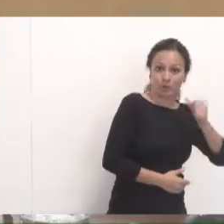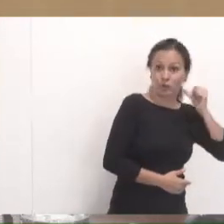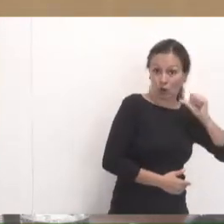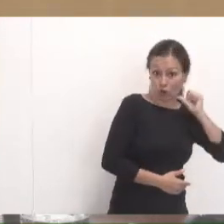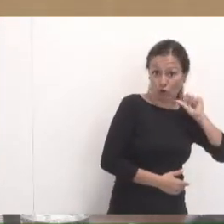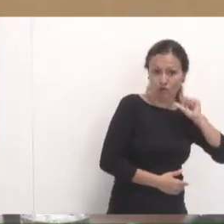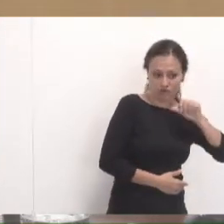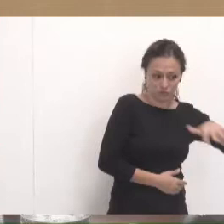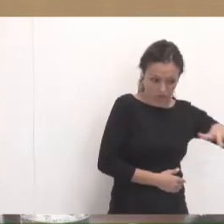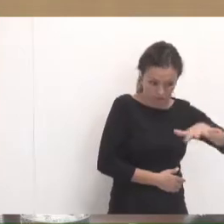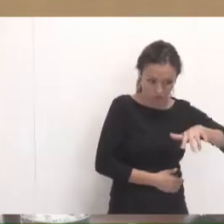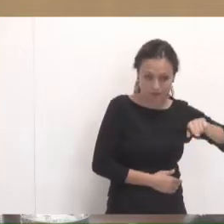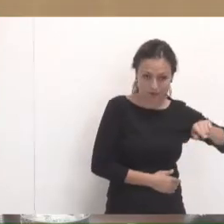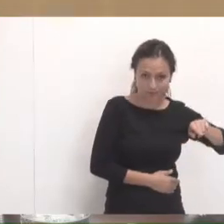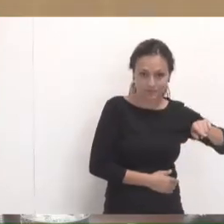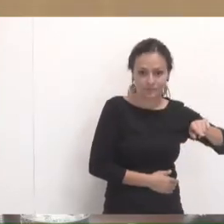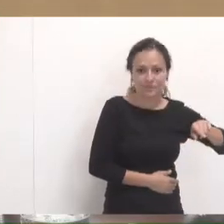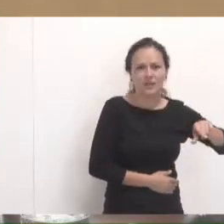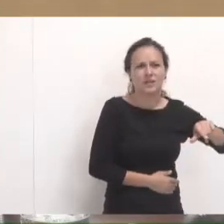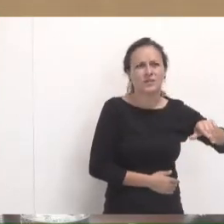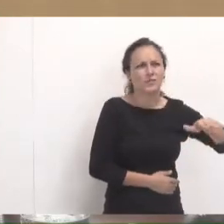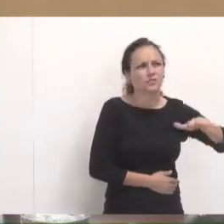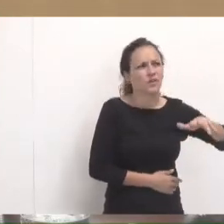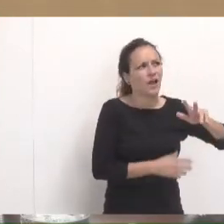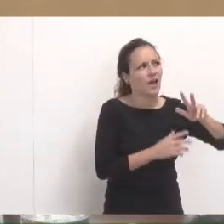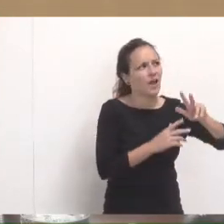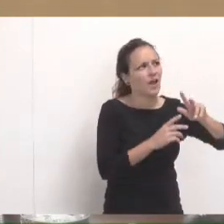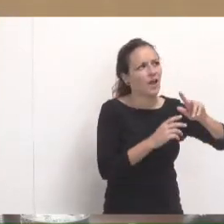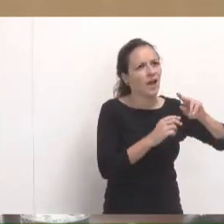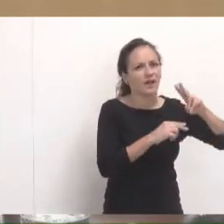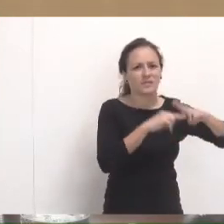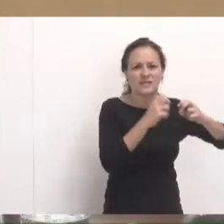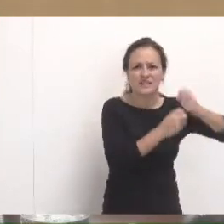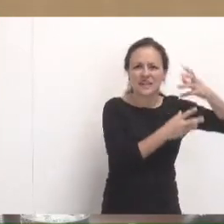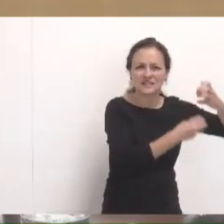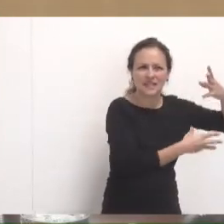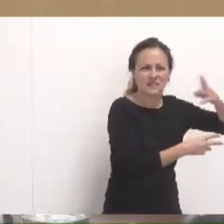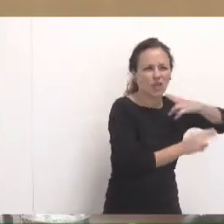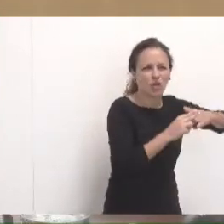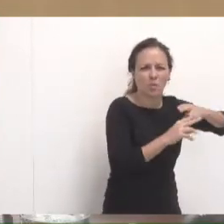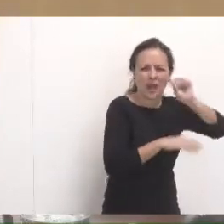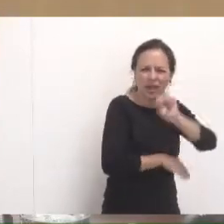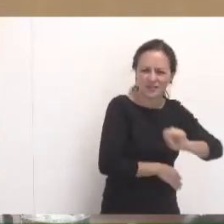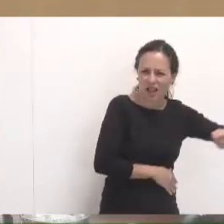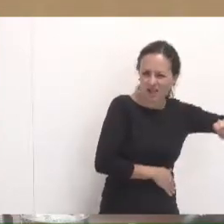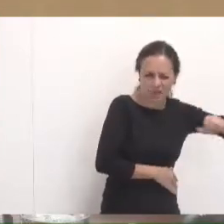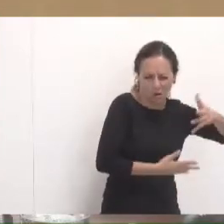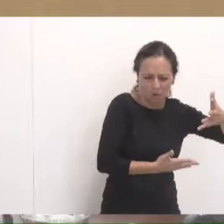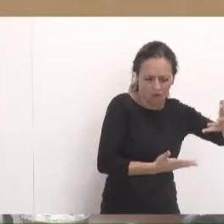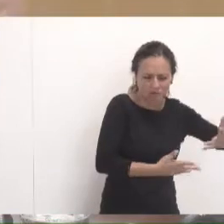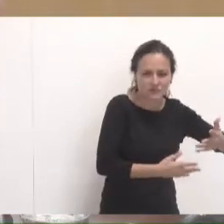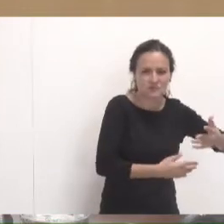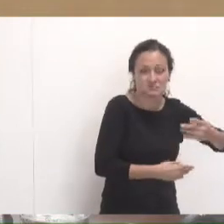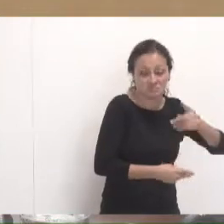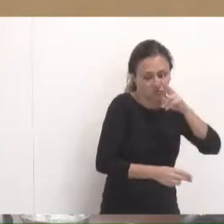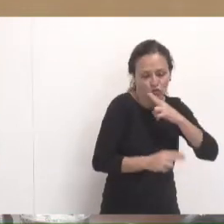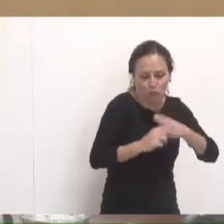Tacoronte, en el residencial, creo que era Atlántico, creo recordar, hacer un radio